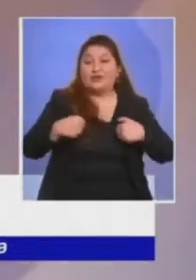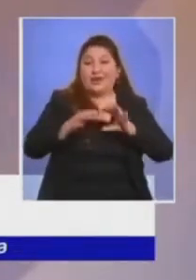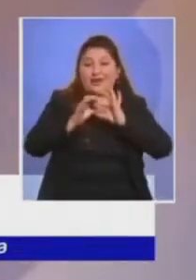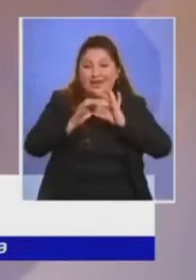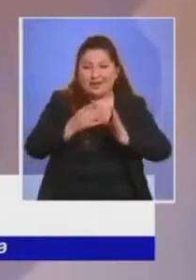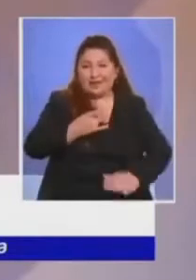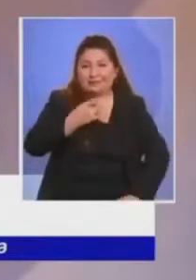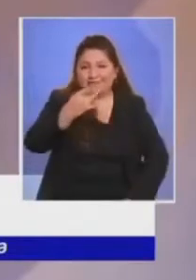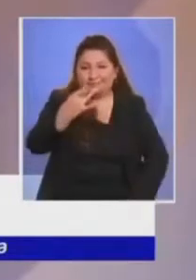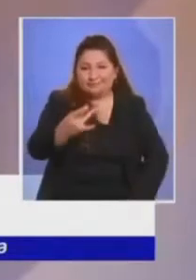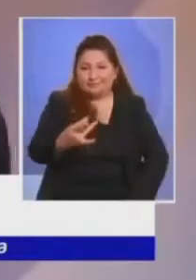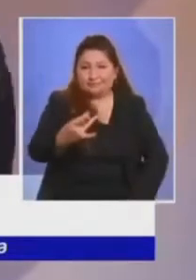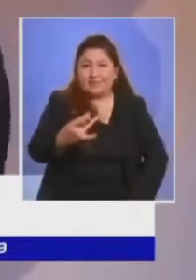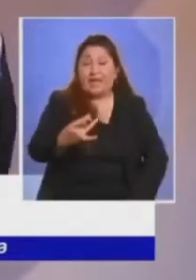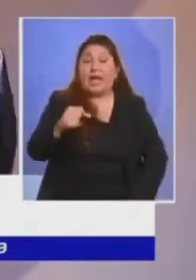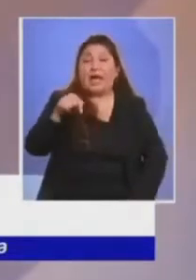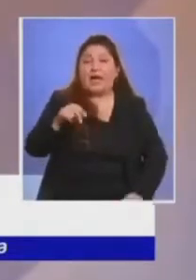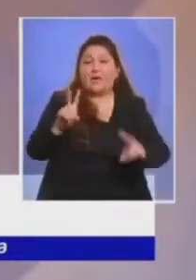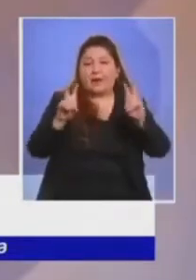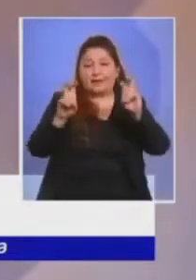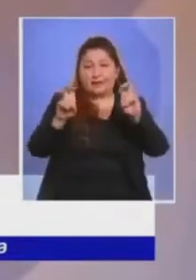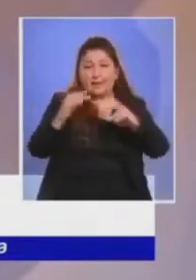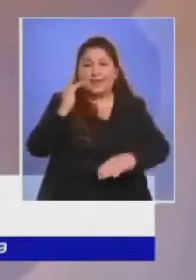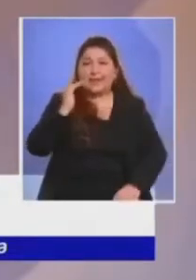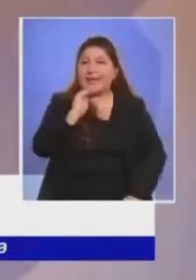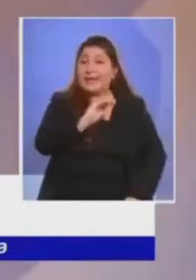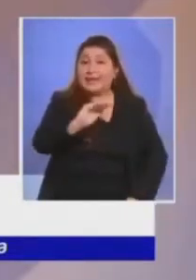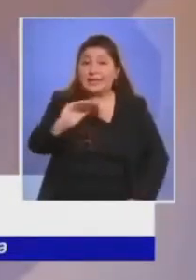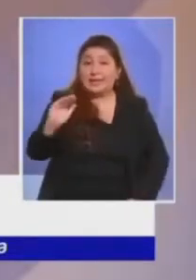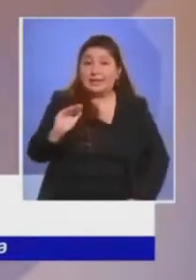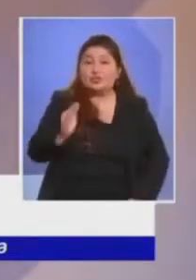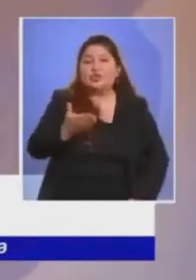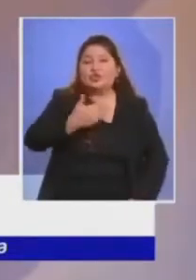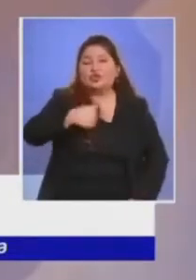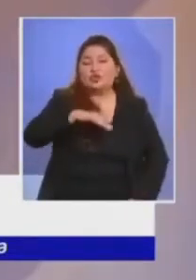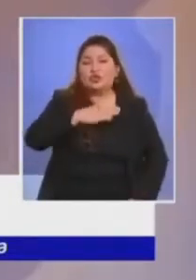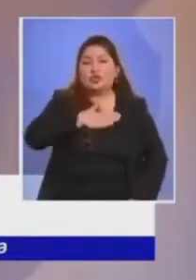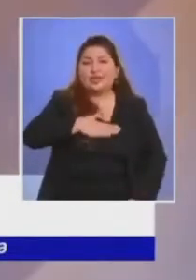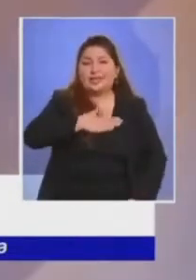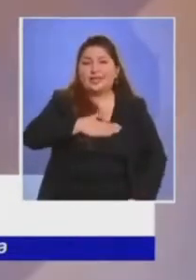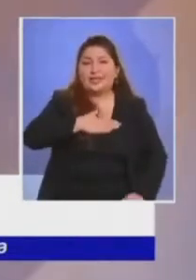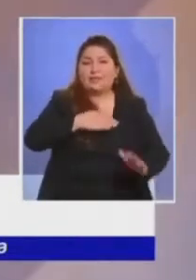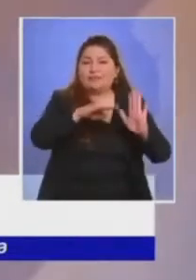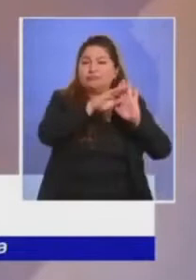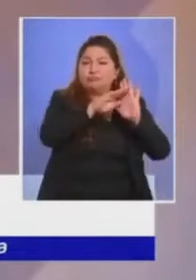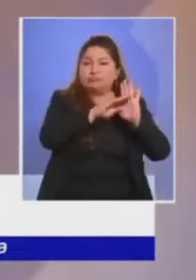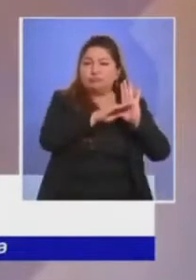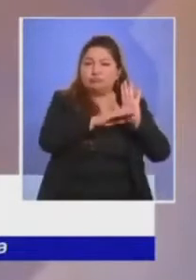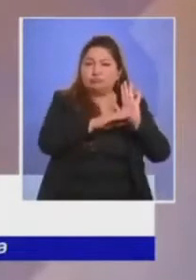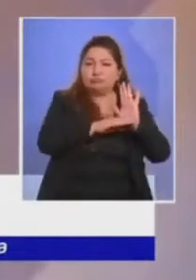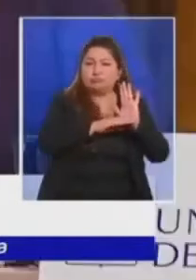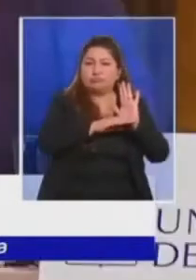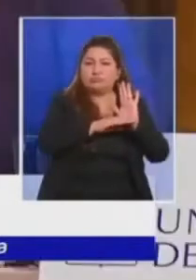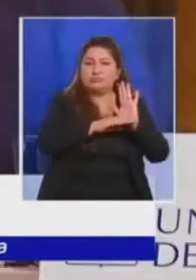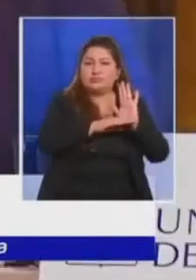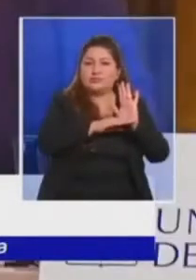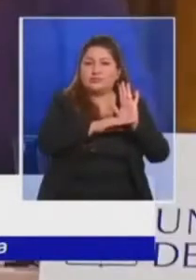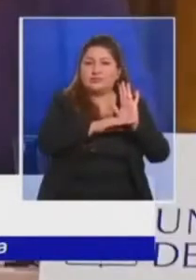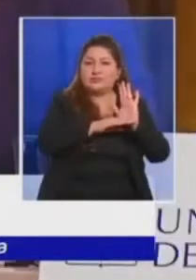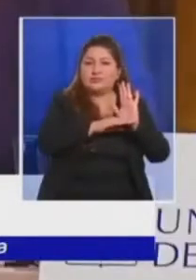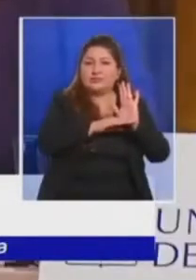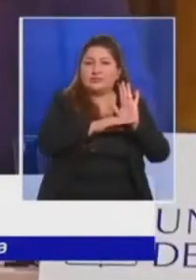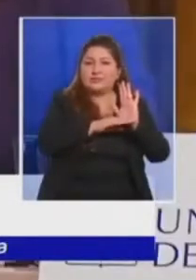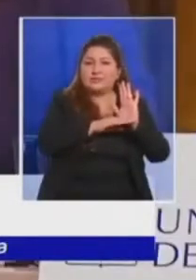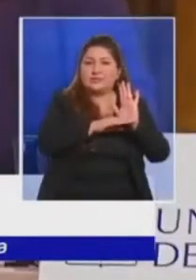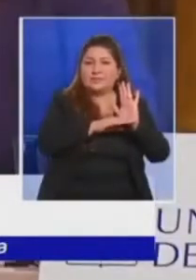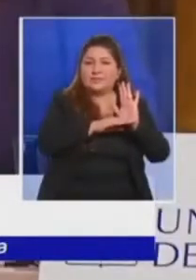directo, todos aquí estamos de acuerdo en duplicar, triplicar el sistema, pero no basta, no es solamente un asunto de plata. No es solamente un asunto